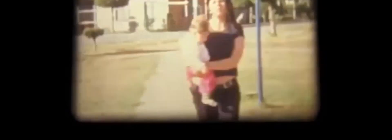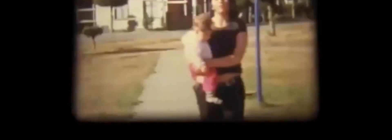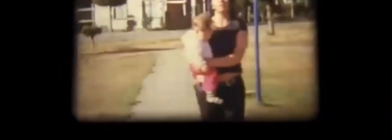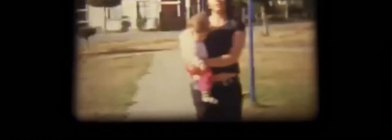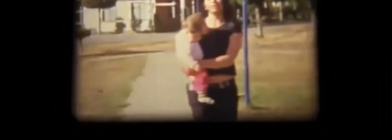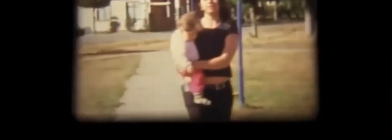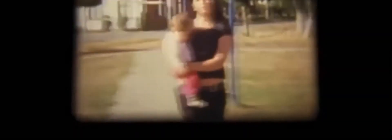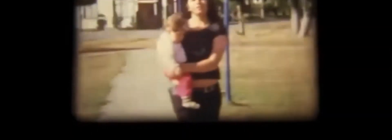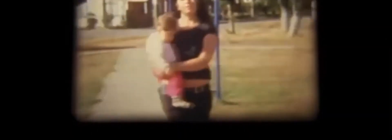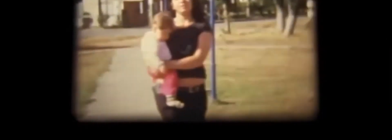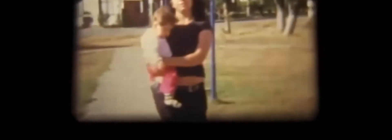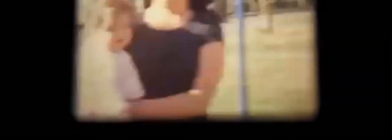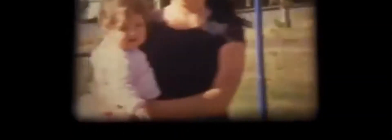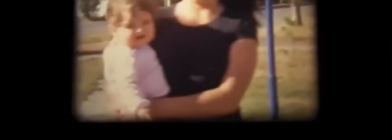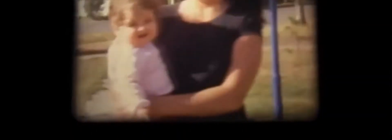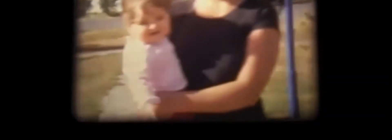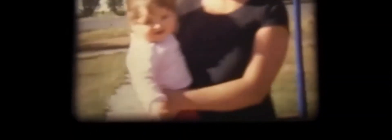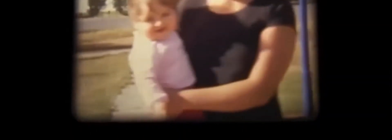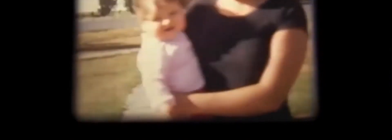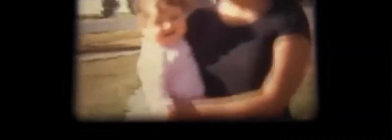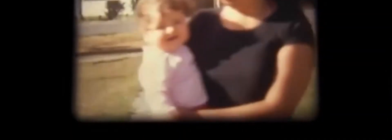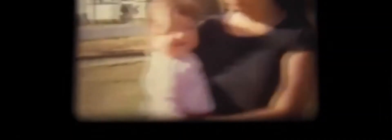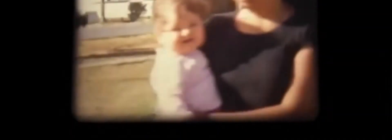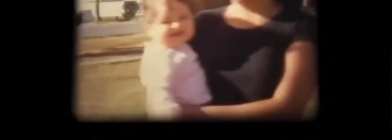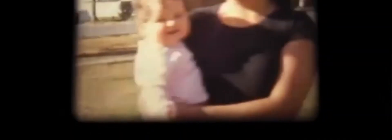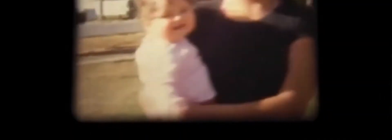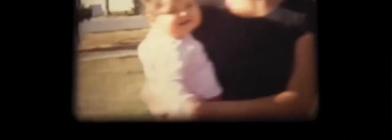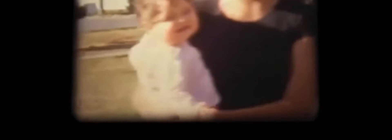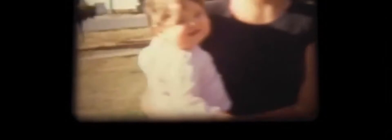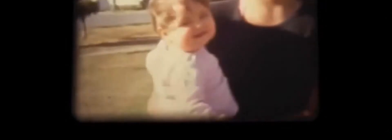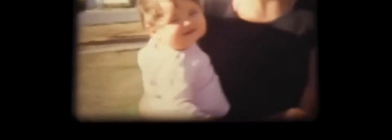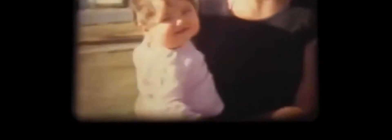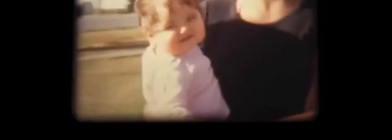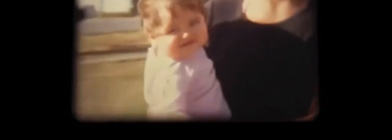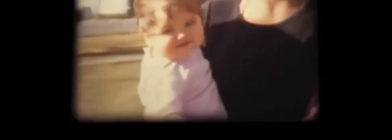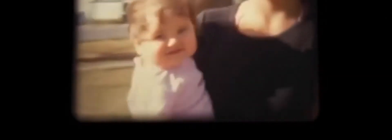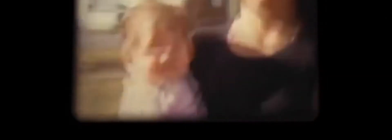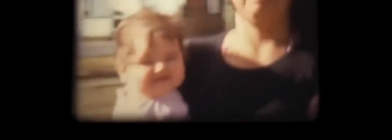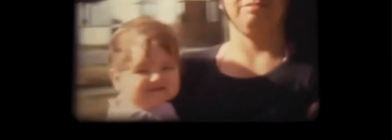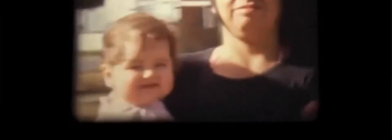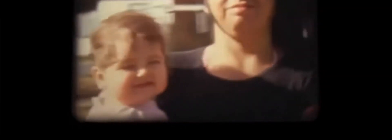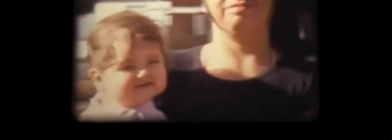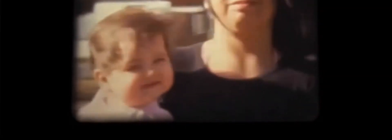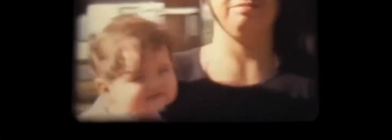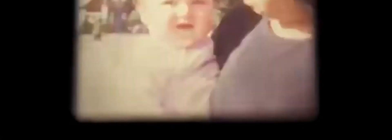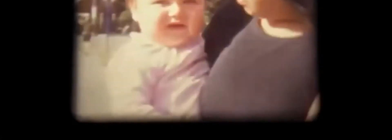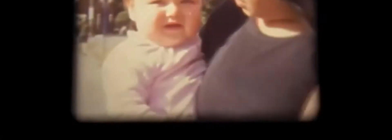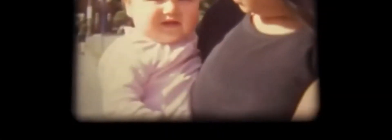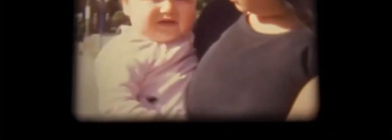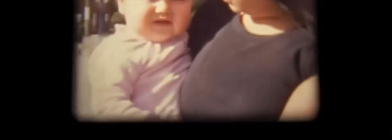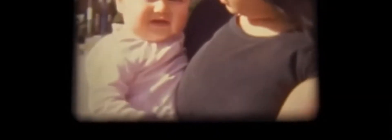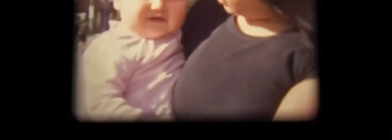y entonces recordé era pequeña y jugaba con mi vuelo él me dijo